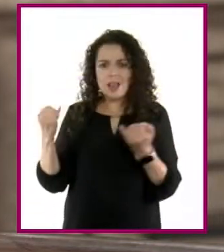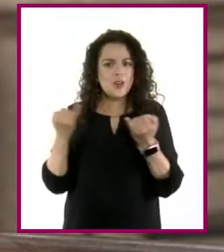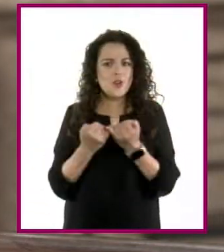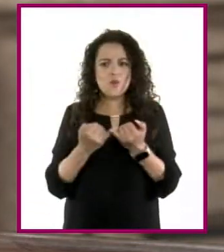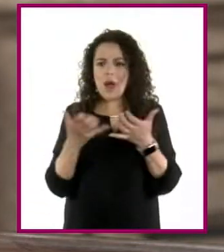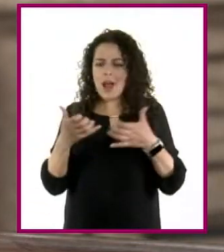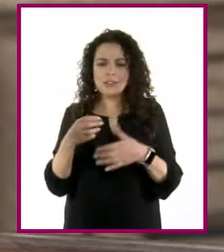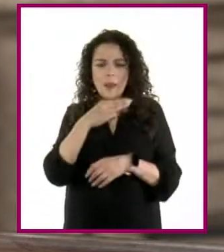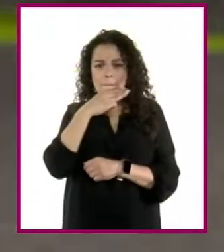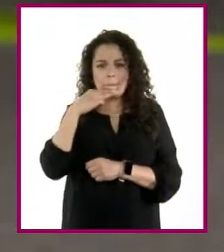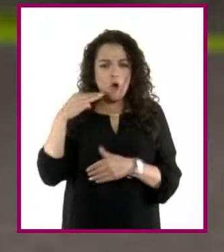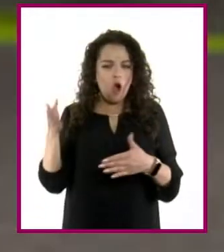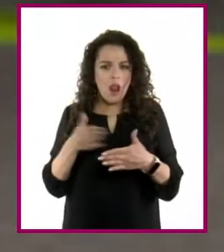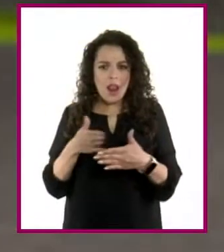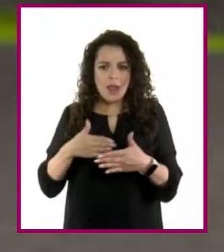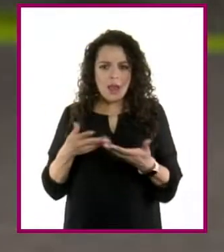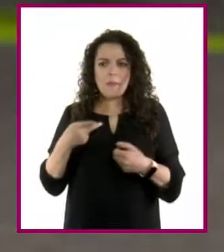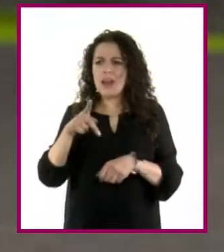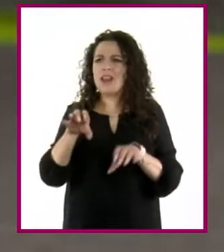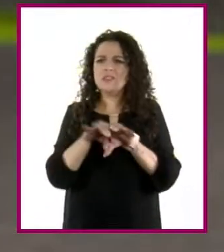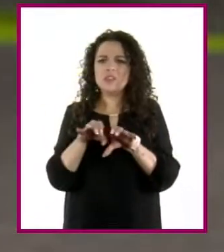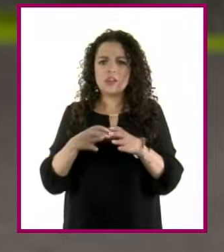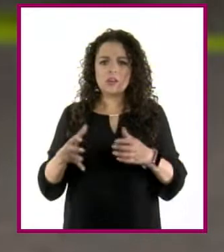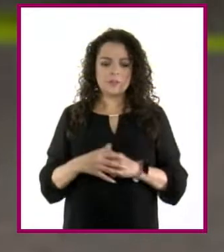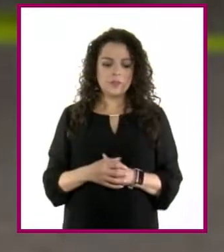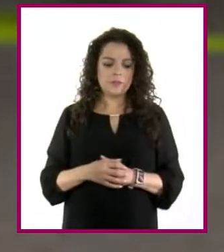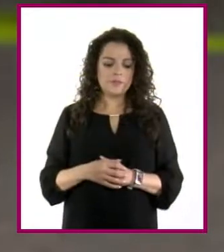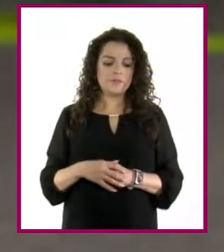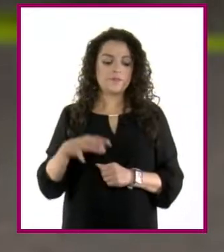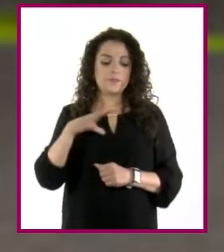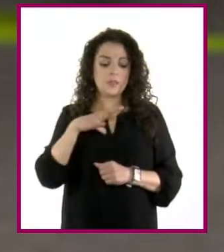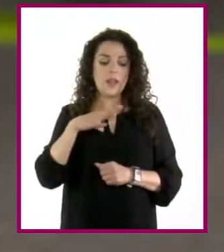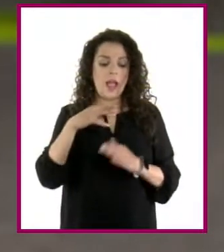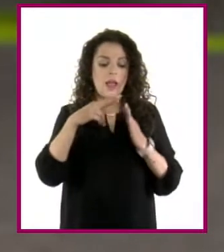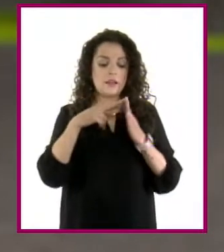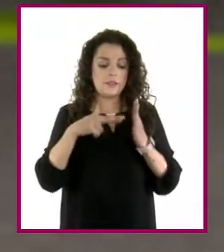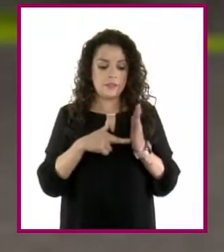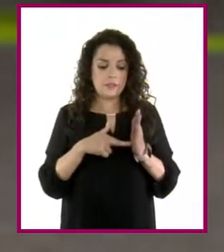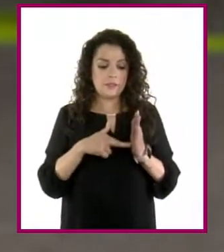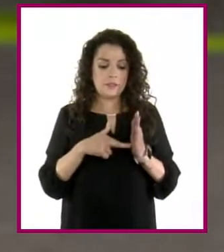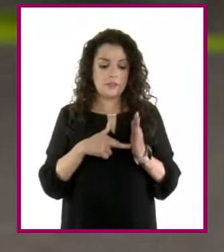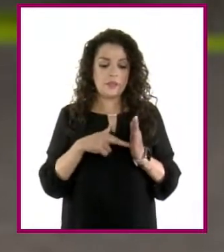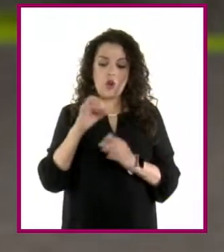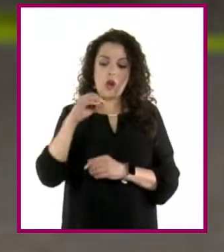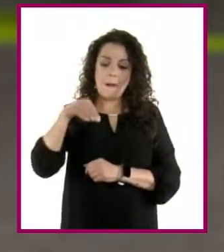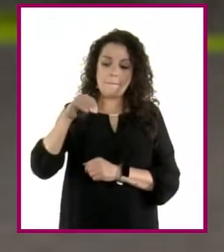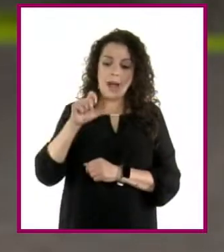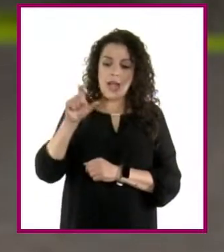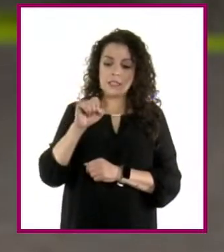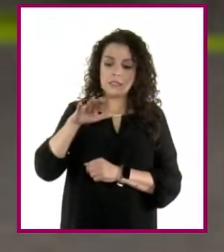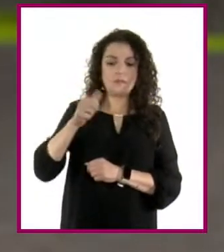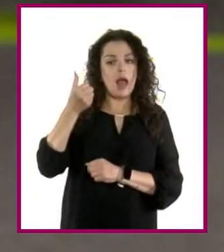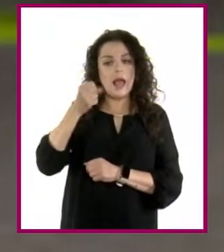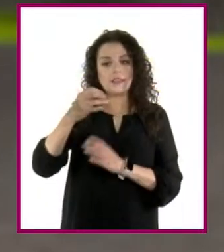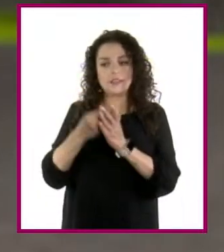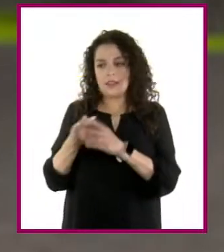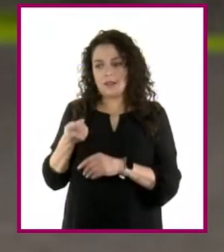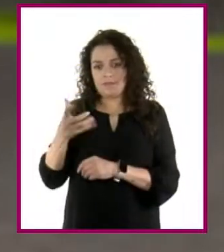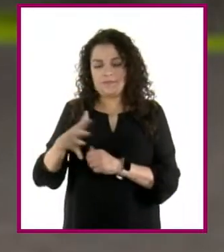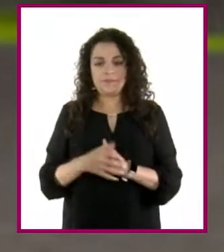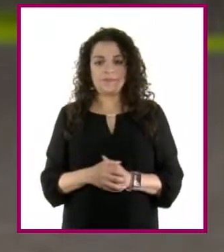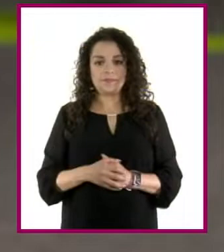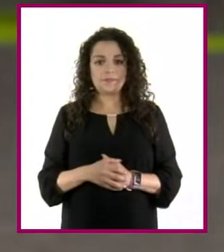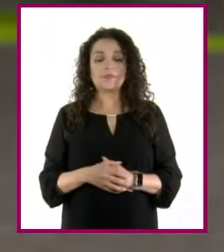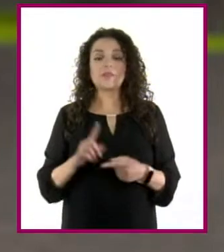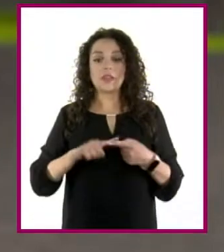deben hacerse esas contribuciones? Hay unas reglitas, o máximas, como las llama. Son cuatro. Máxima de